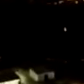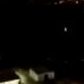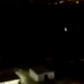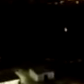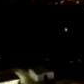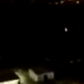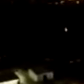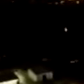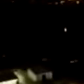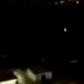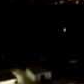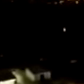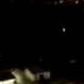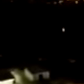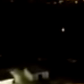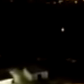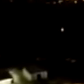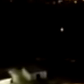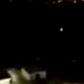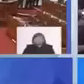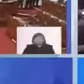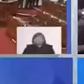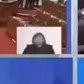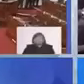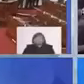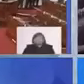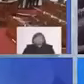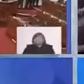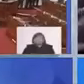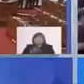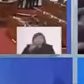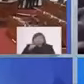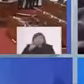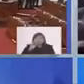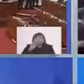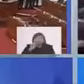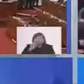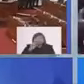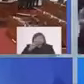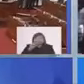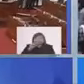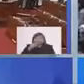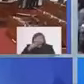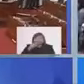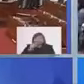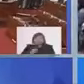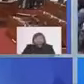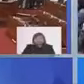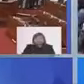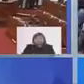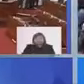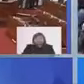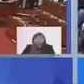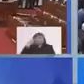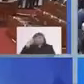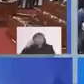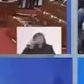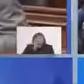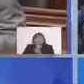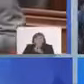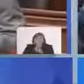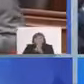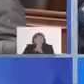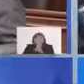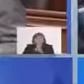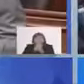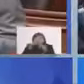también están con problemas. Se nos han escrito bastante en Twitter desde el día de ayer que por lo menos hace 24 horas en Villa Centenario, Banfield Oeste, Loma